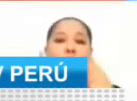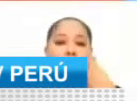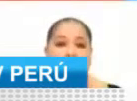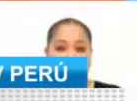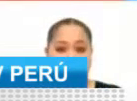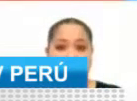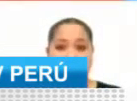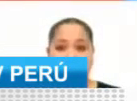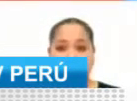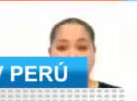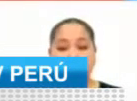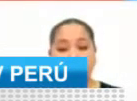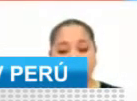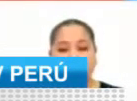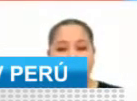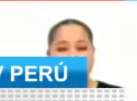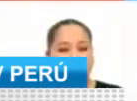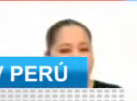mínimo recibirán